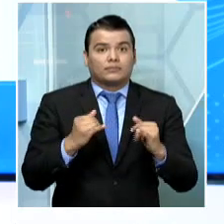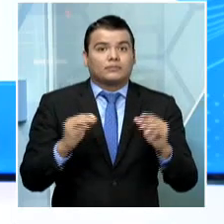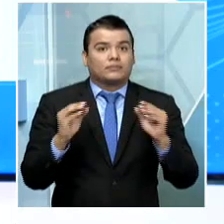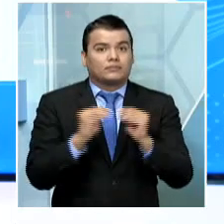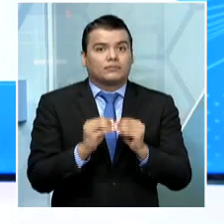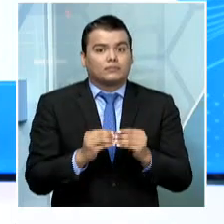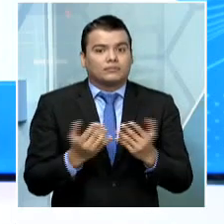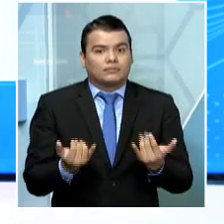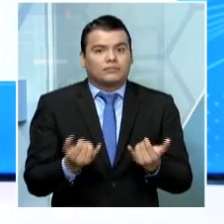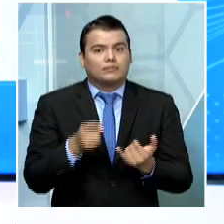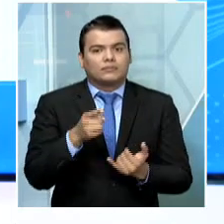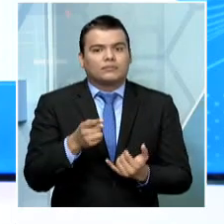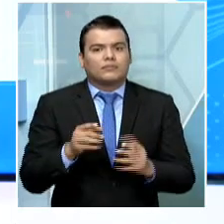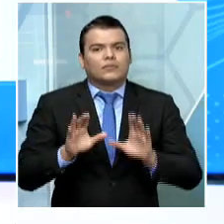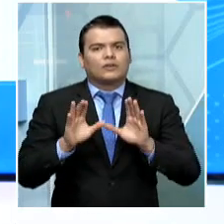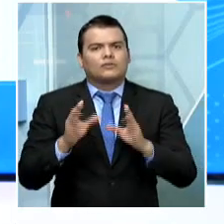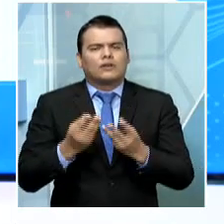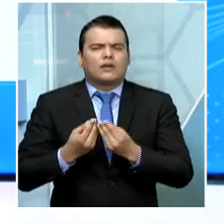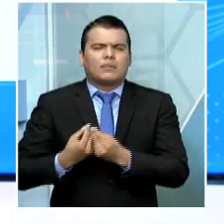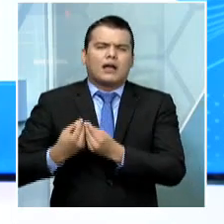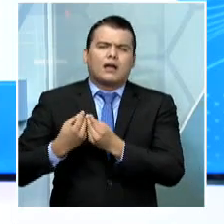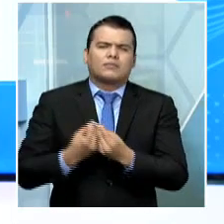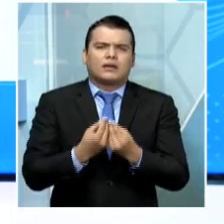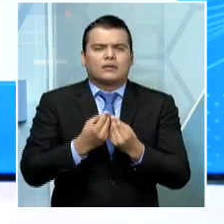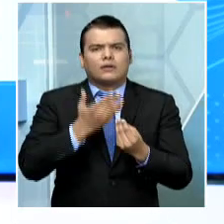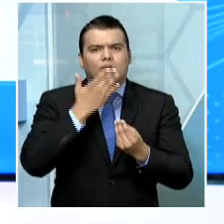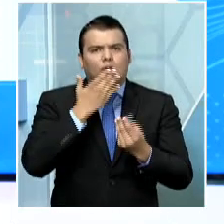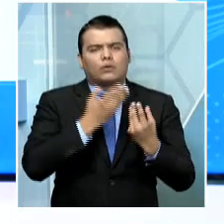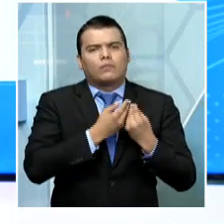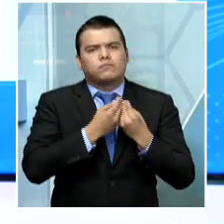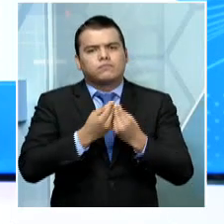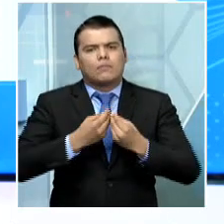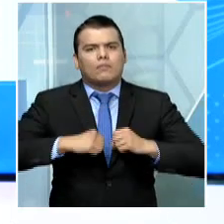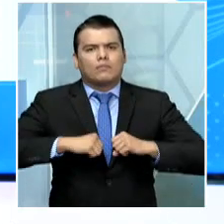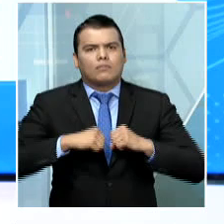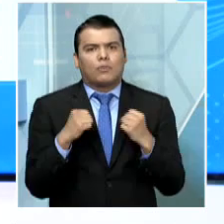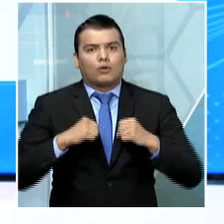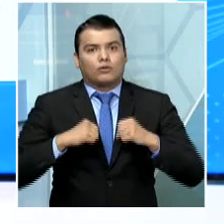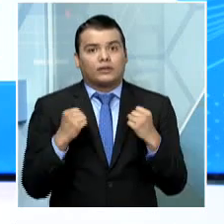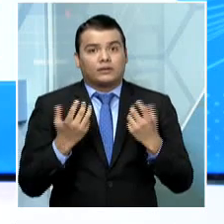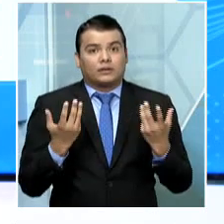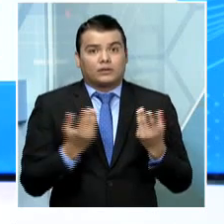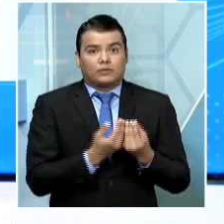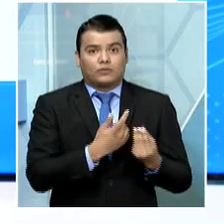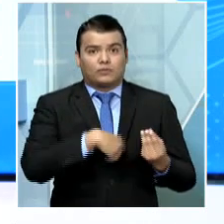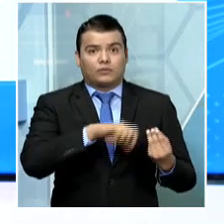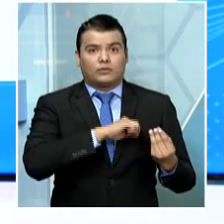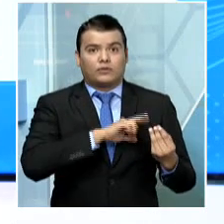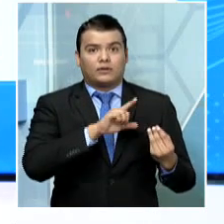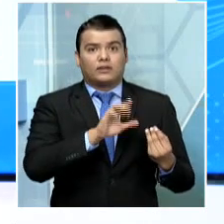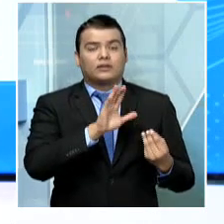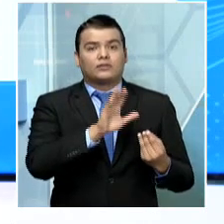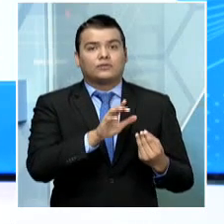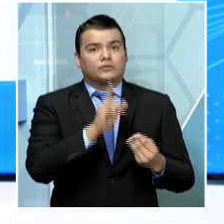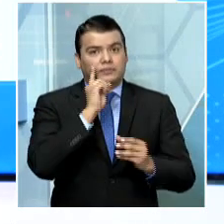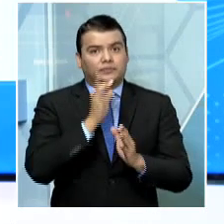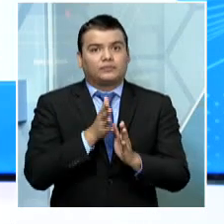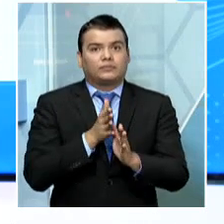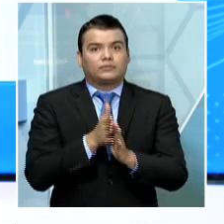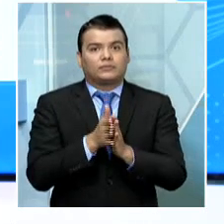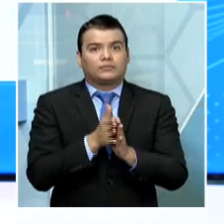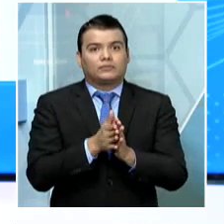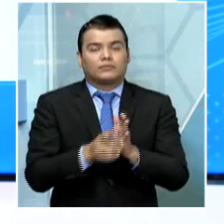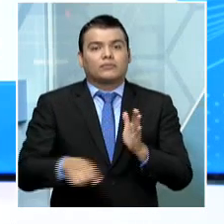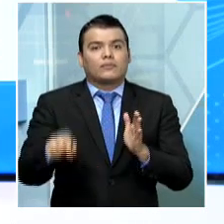Vamos a hablar de la minga indígena que en este momento parte hacia Bogotá. Justamente los líderes de esta minga reportaron la desaparición en